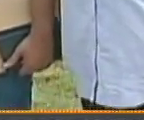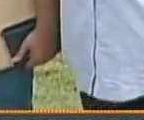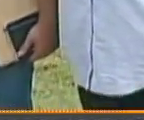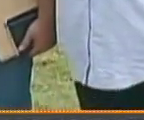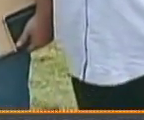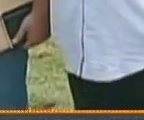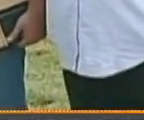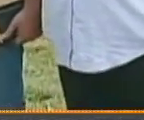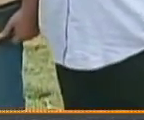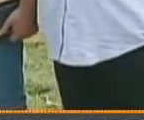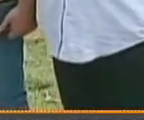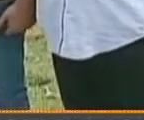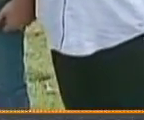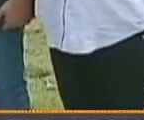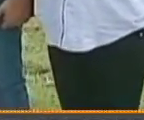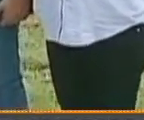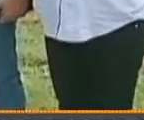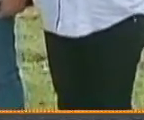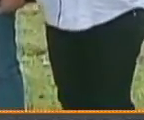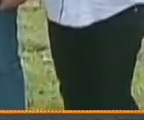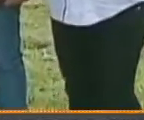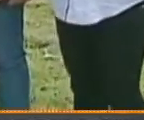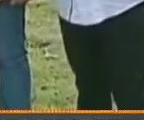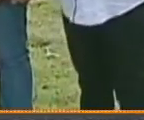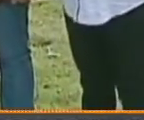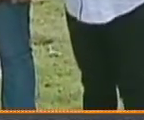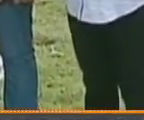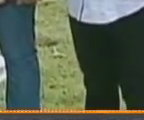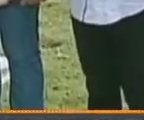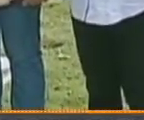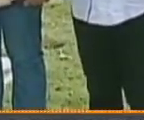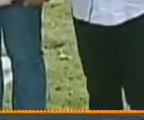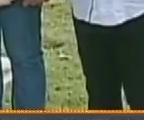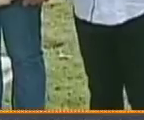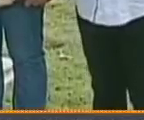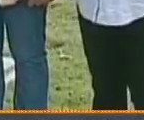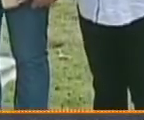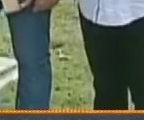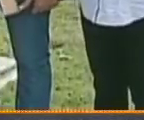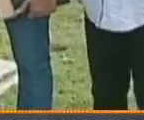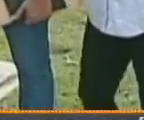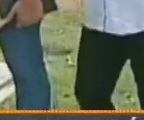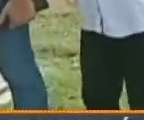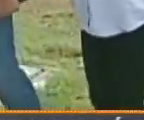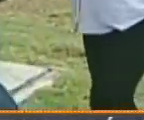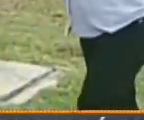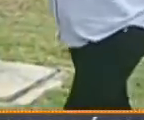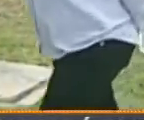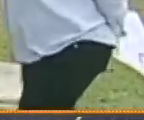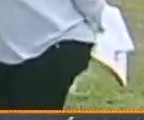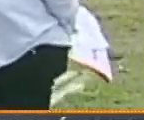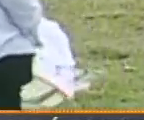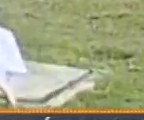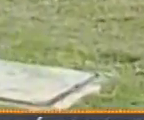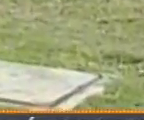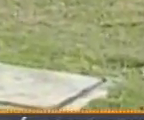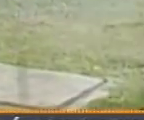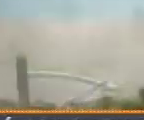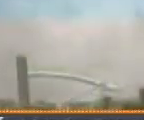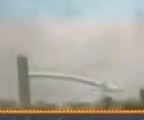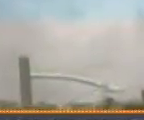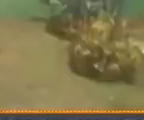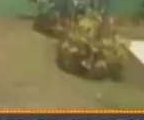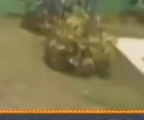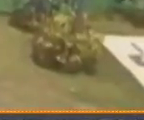de gobierno del Distrito Capital, Carolina Sestari. Estamos en una buena jornada. Les invito a que nos acompañen. Buena jornada porque